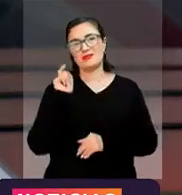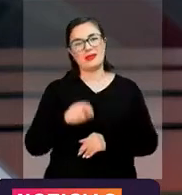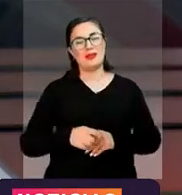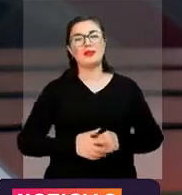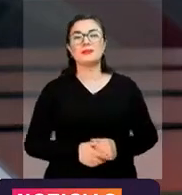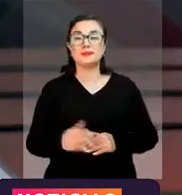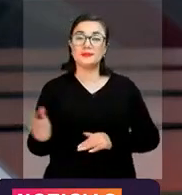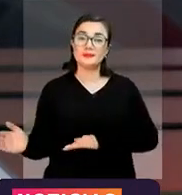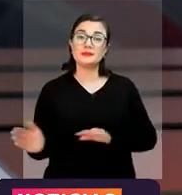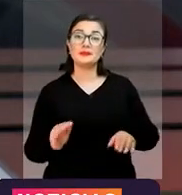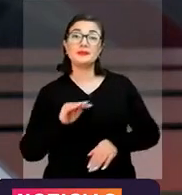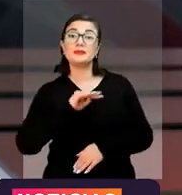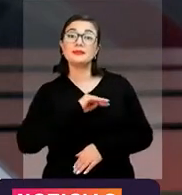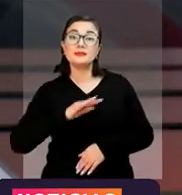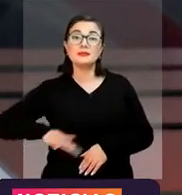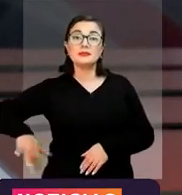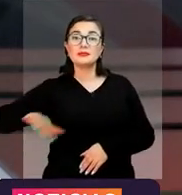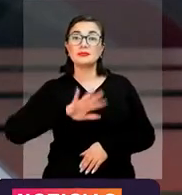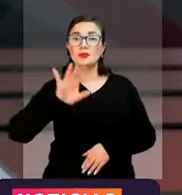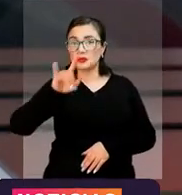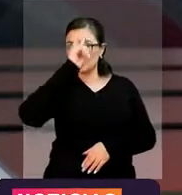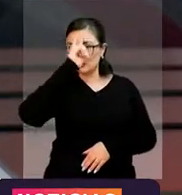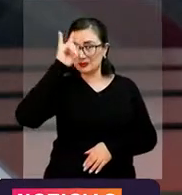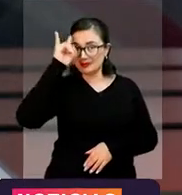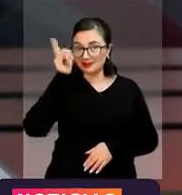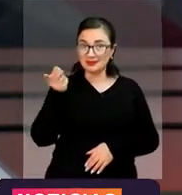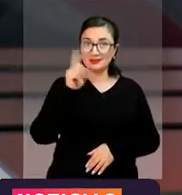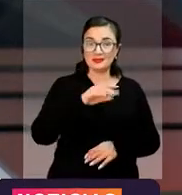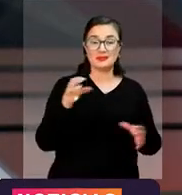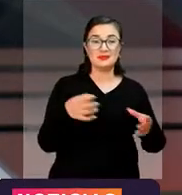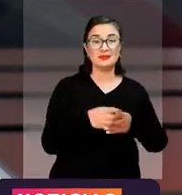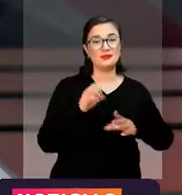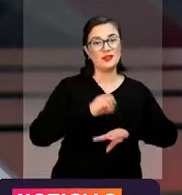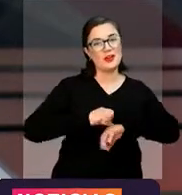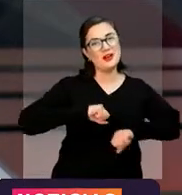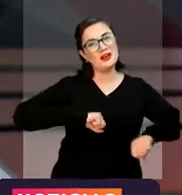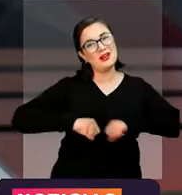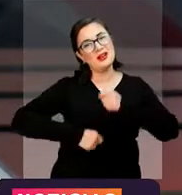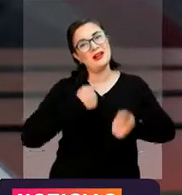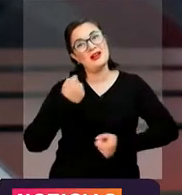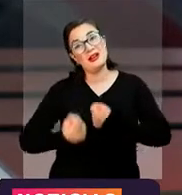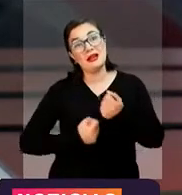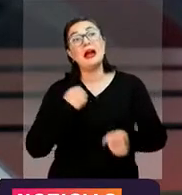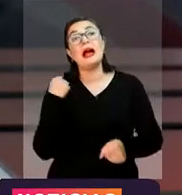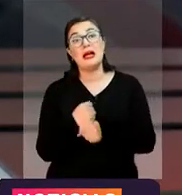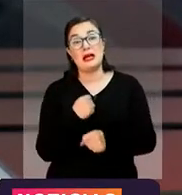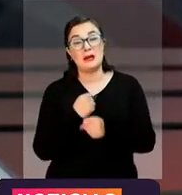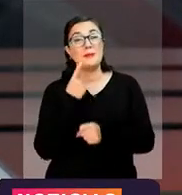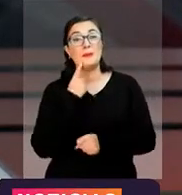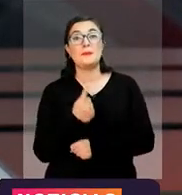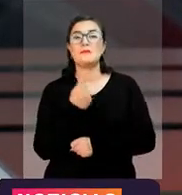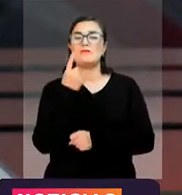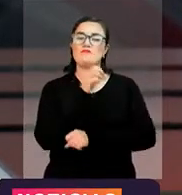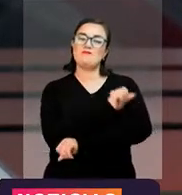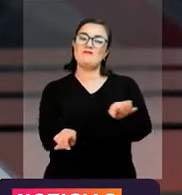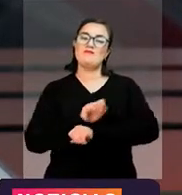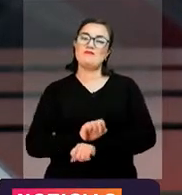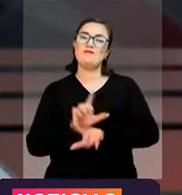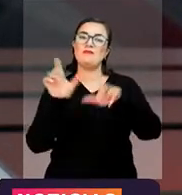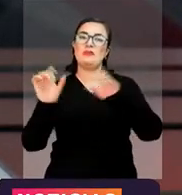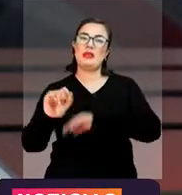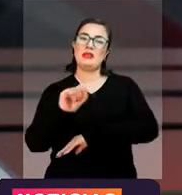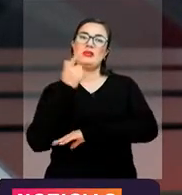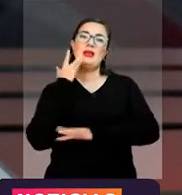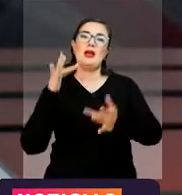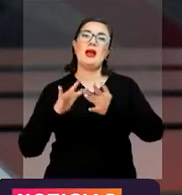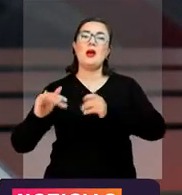alcaldía del municipio de madrid y la organización emprender comenzaron a operar la primera plataforma digital de cundinamarca que